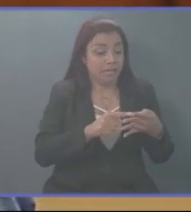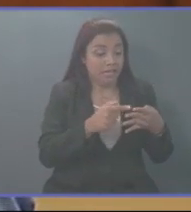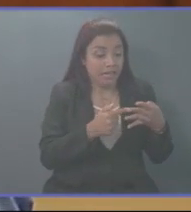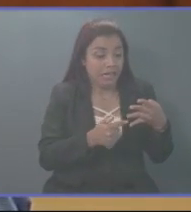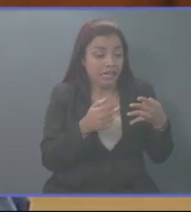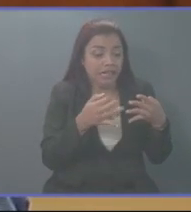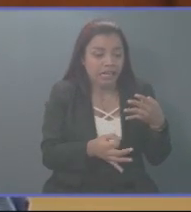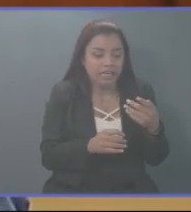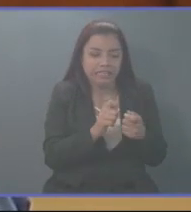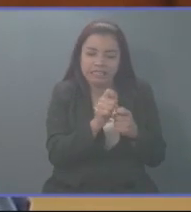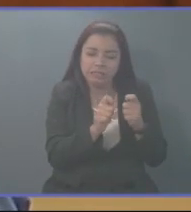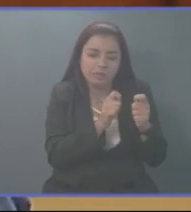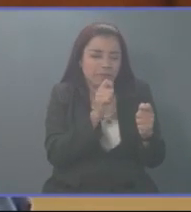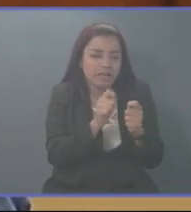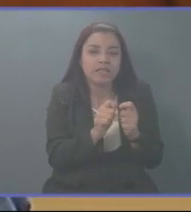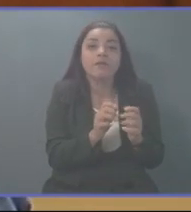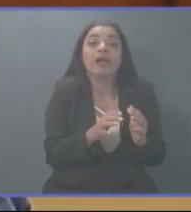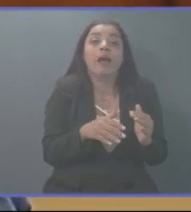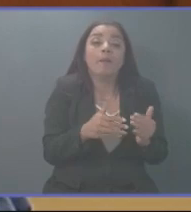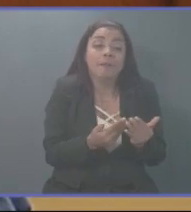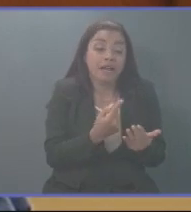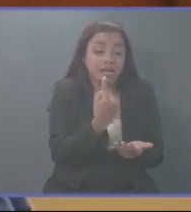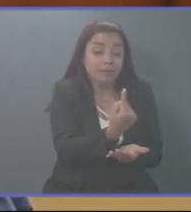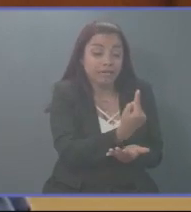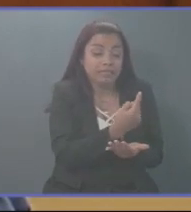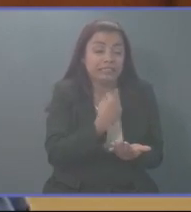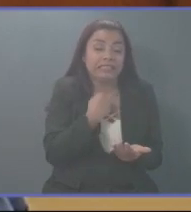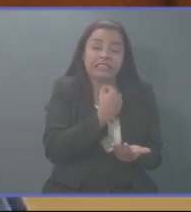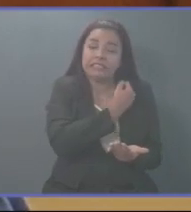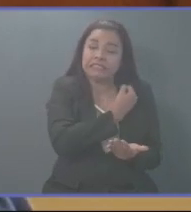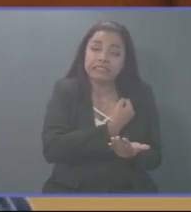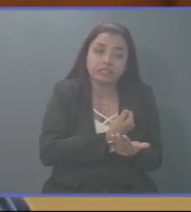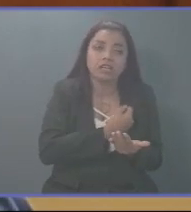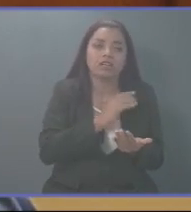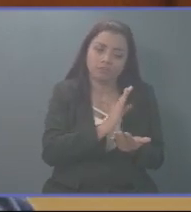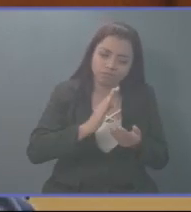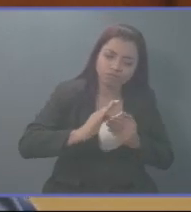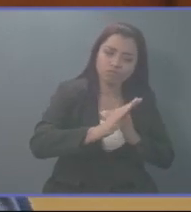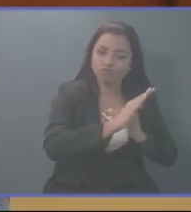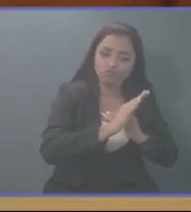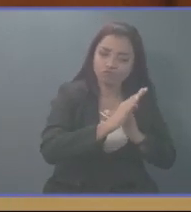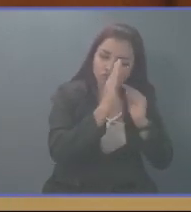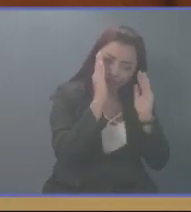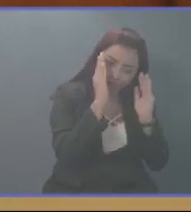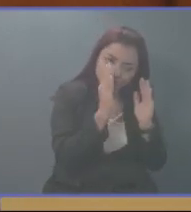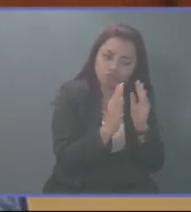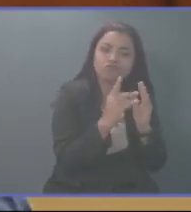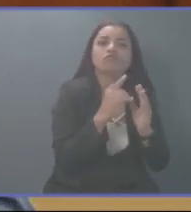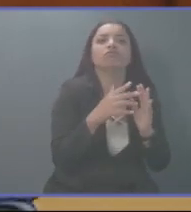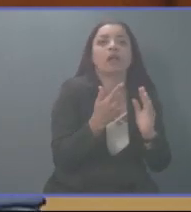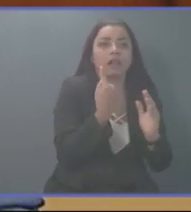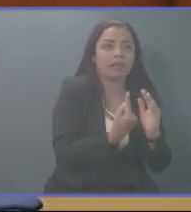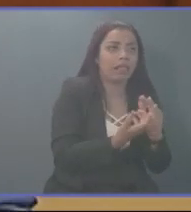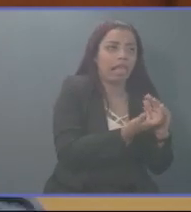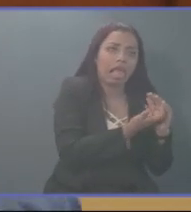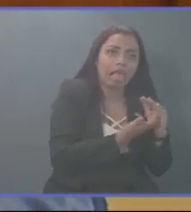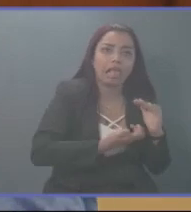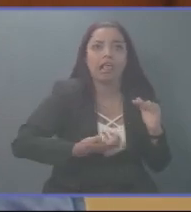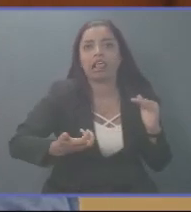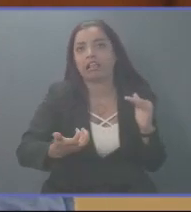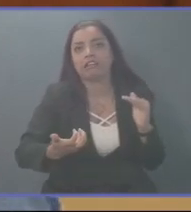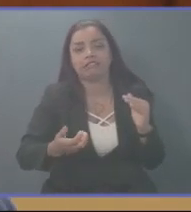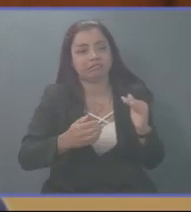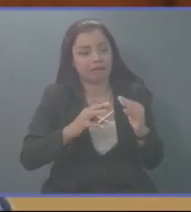ley especial para la atención y protección integral de personas en condición de desplazamiento forzado interno,